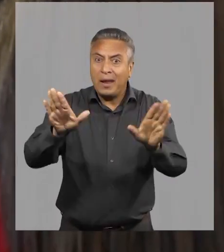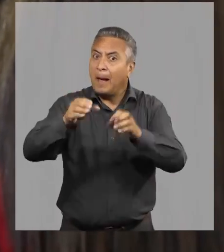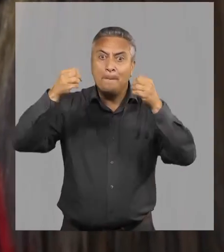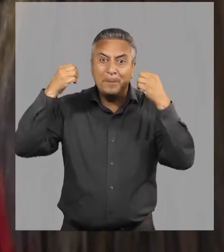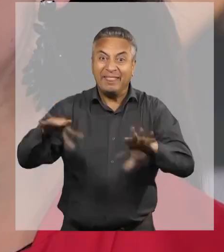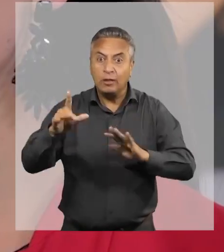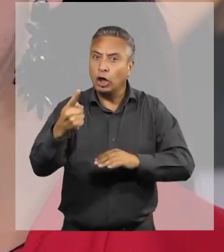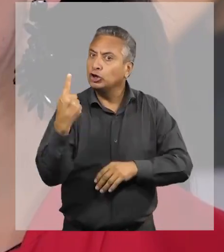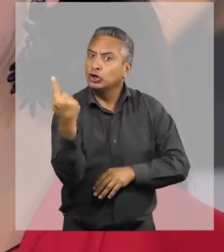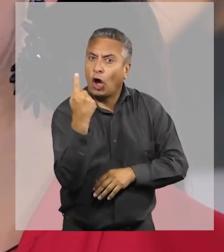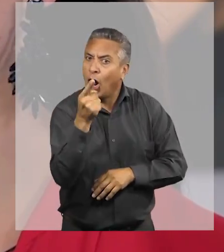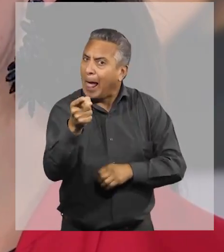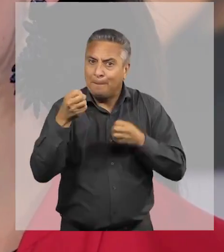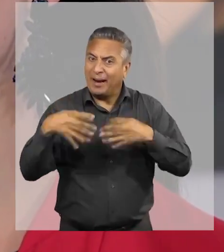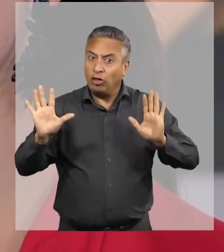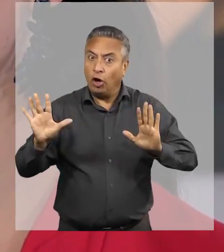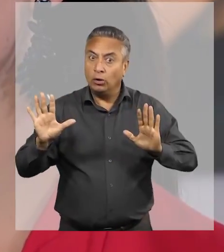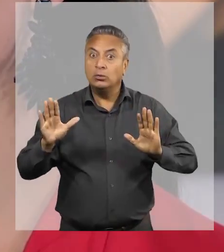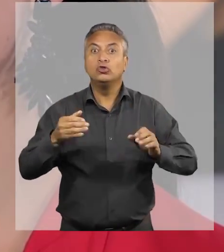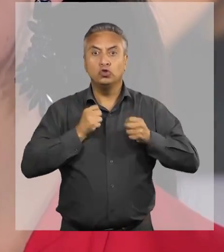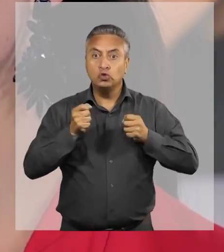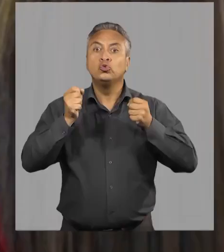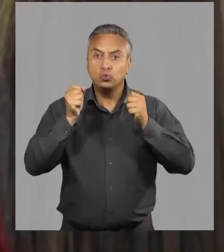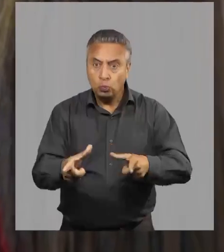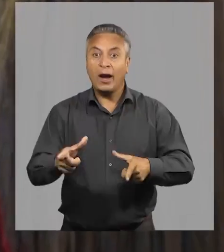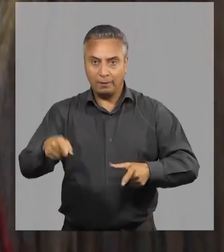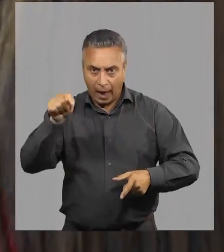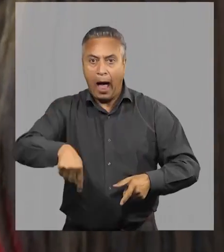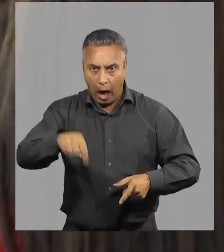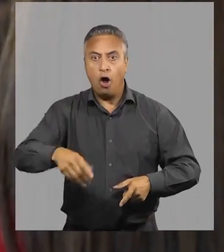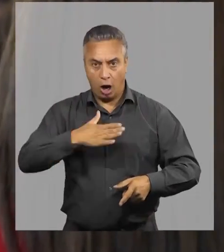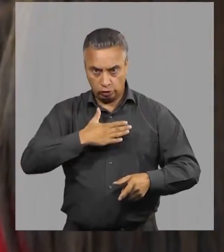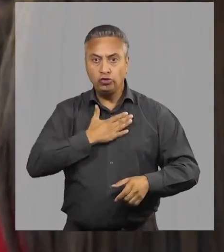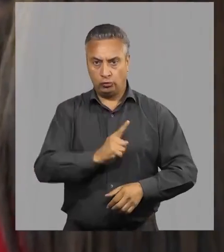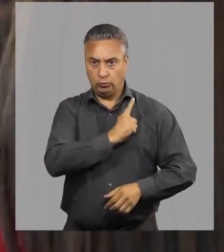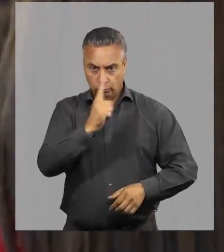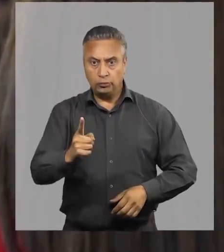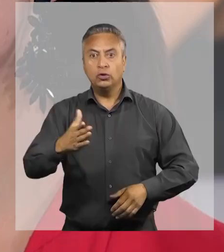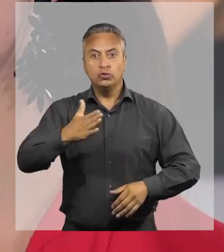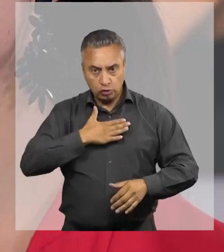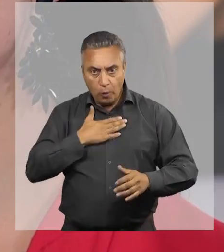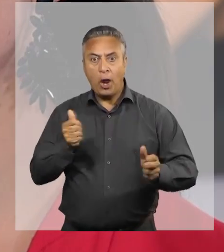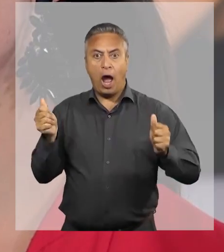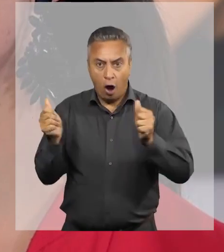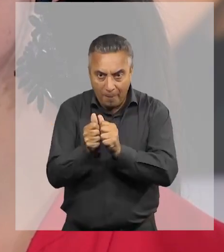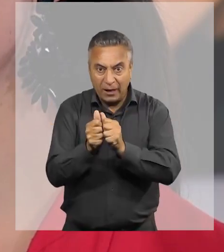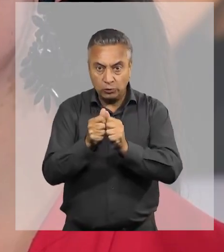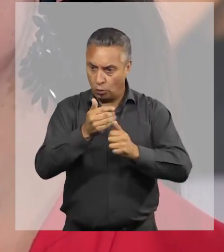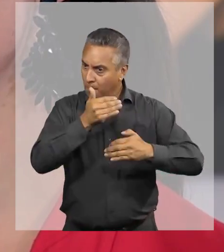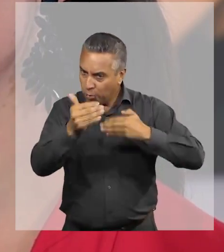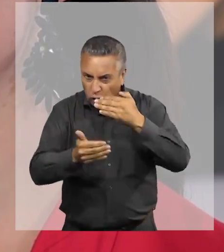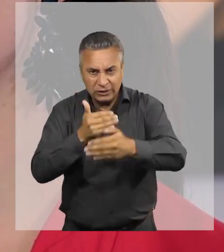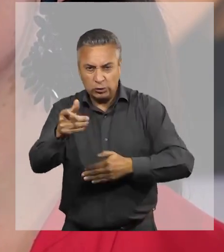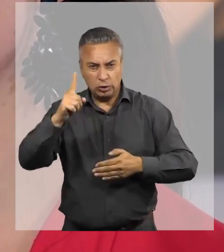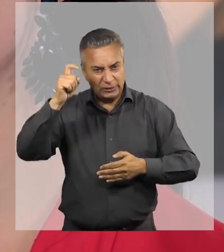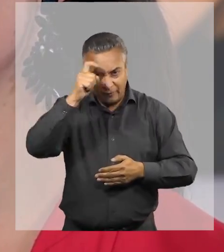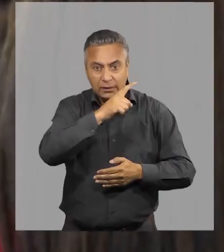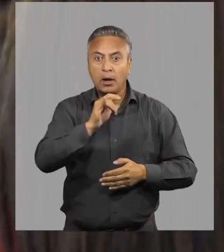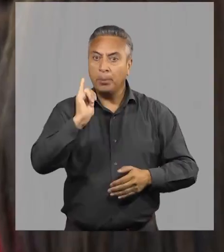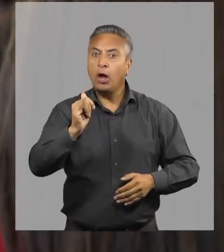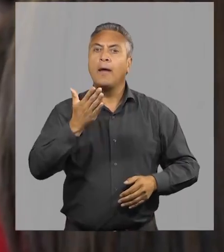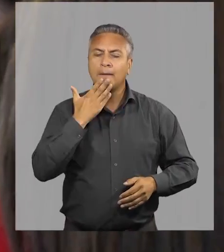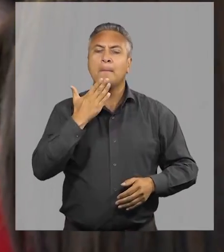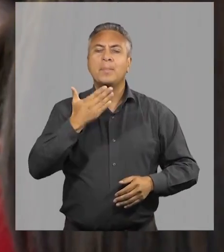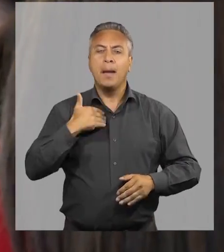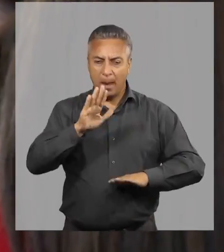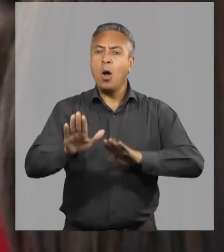perdiste. Los perdiste solita. Y afortunadamente ahora me tienen a mí. Me tienen para acompañarlos en el duro proceso que